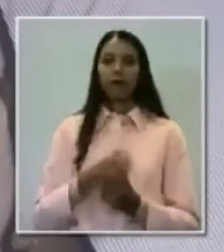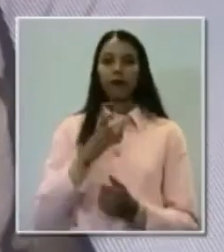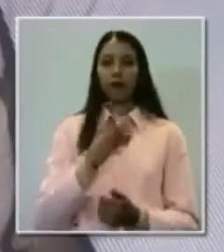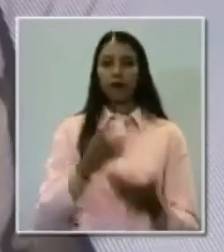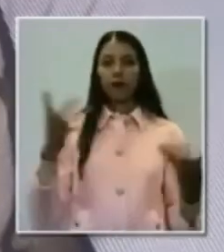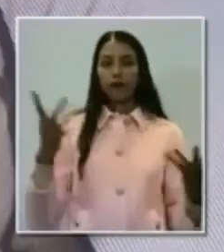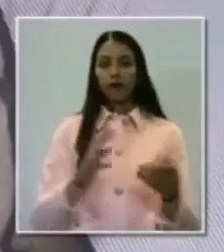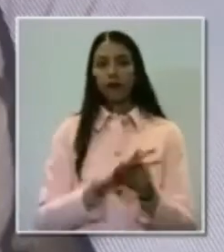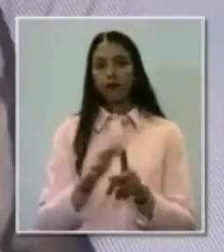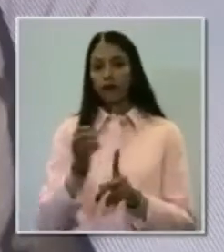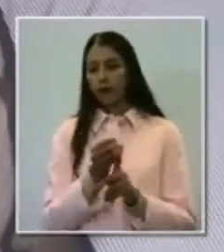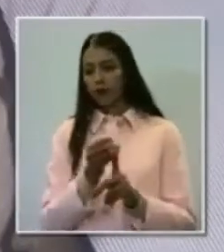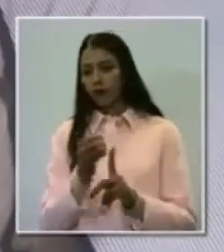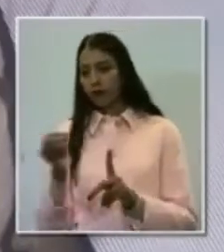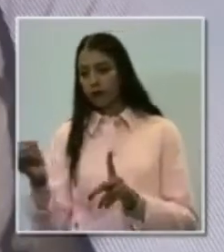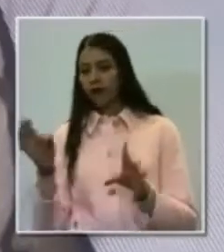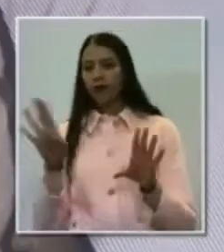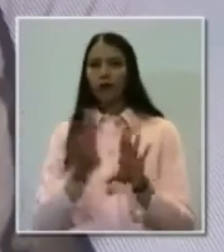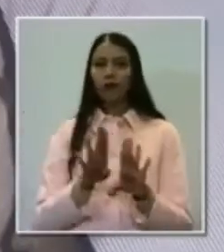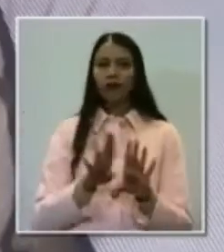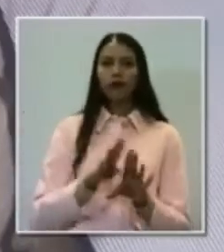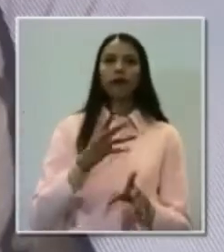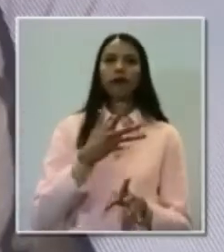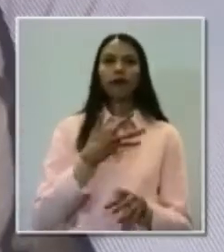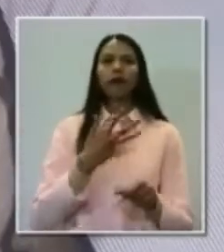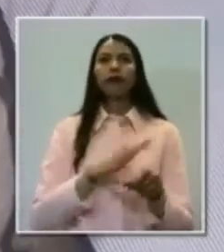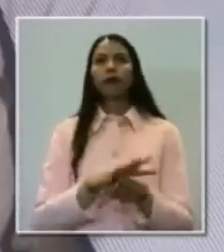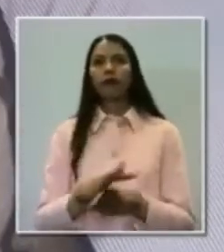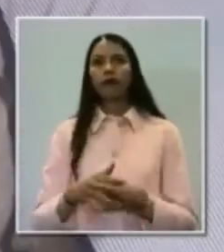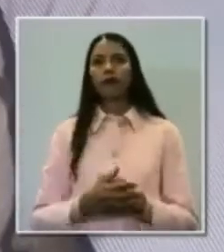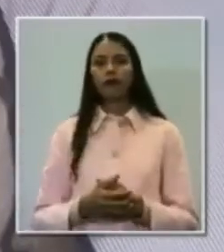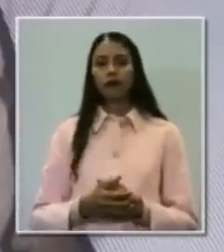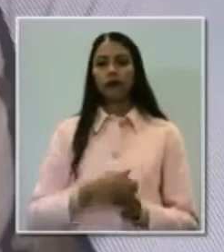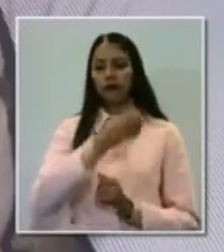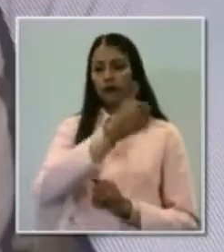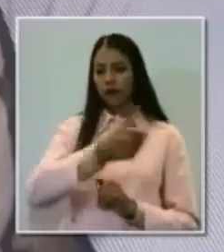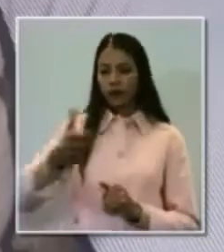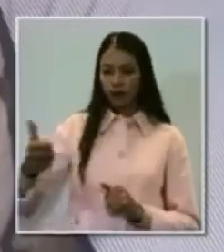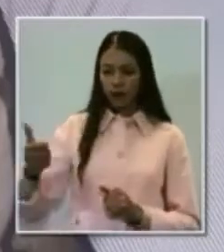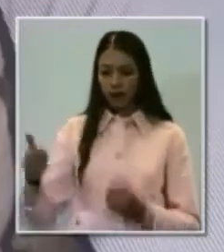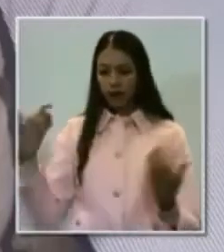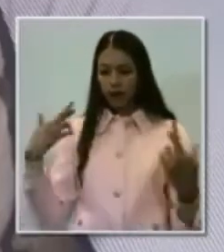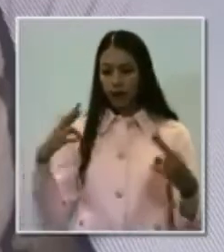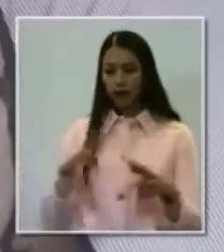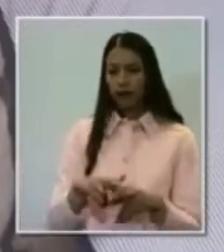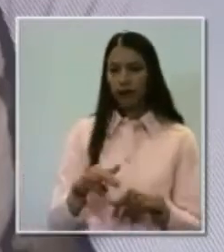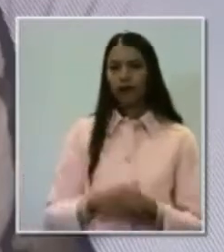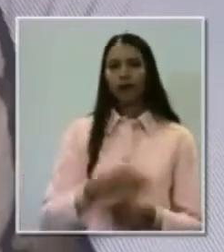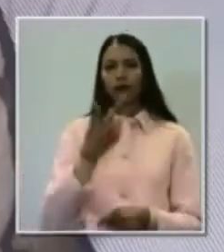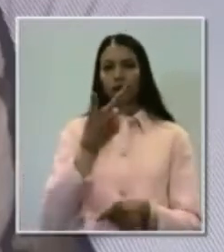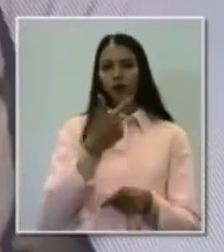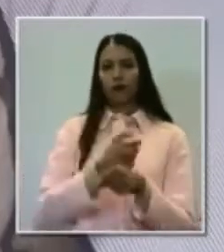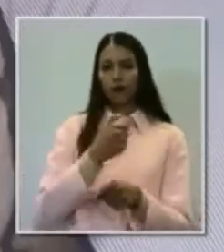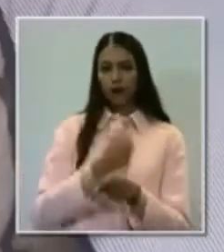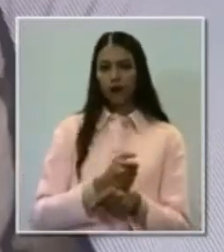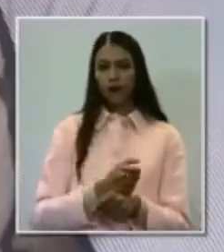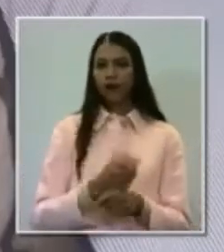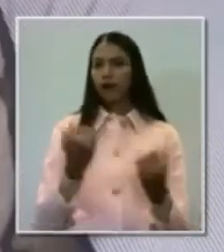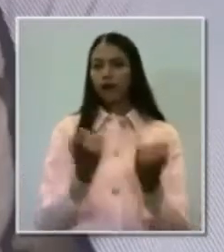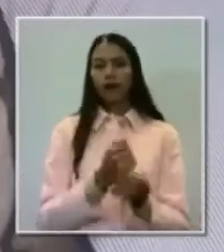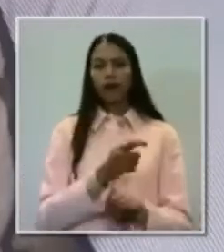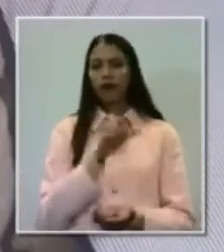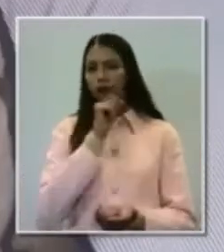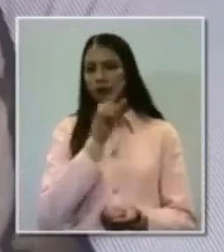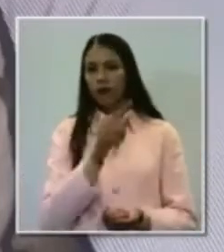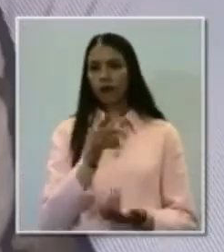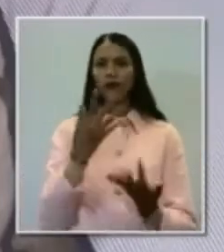va haciendo en orden a cómo corresponde y a cómo le corresponde a cada uno de los maestros. En primaria, tampoco hay